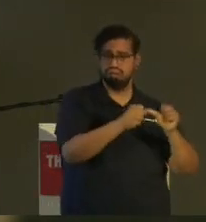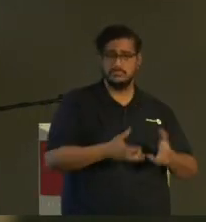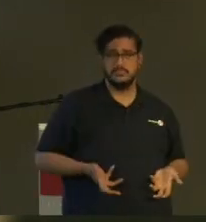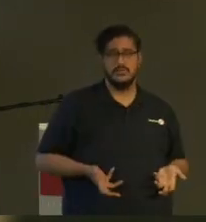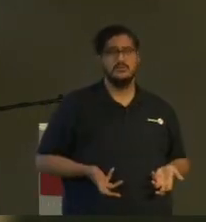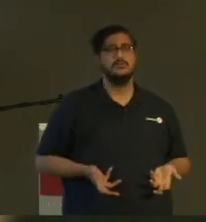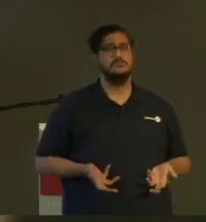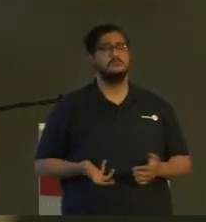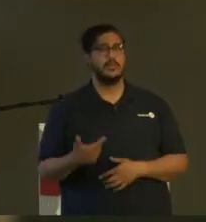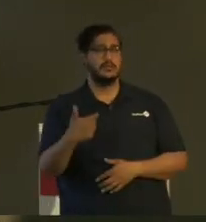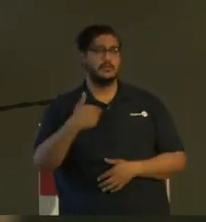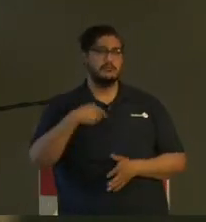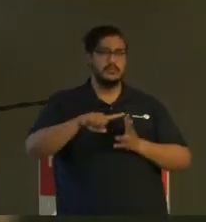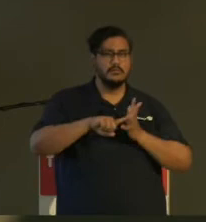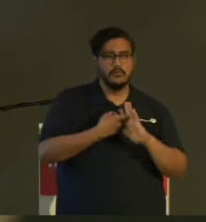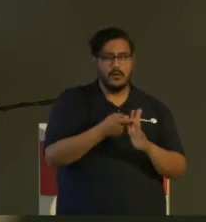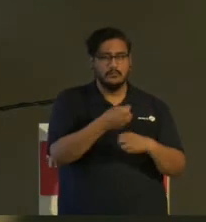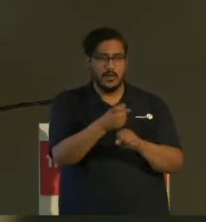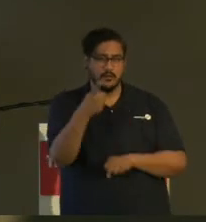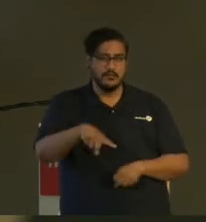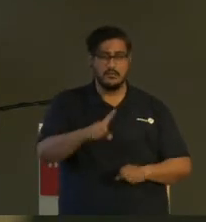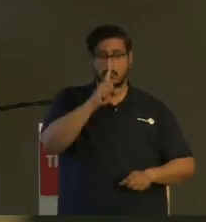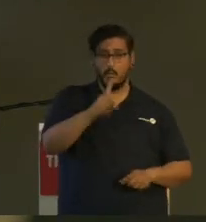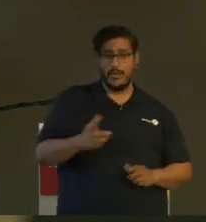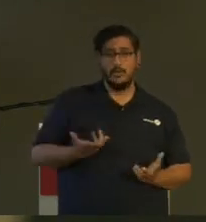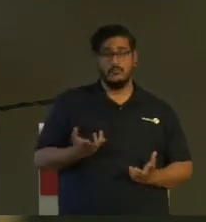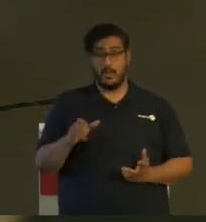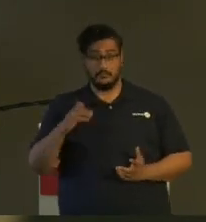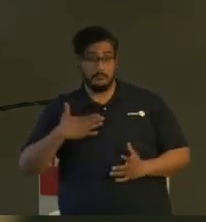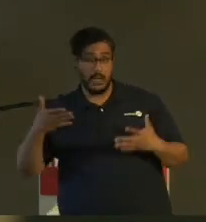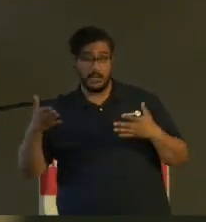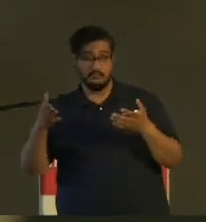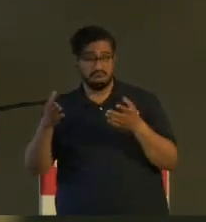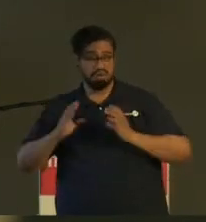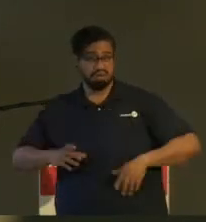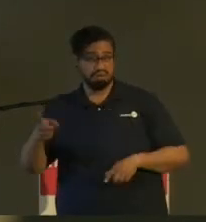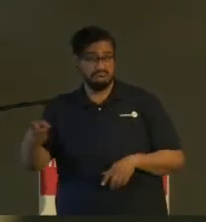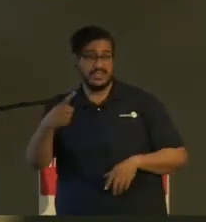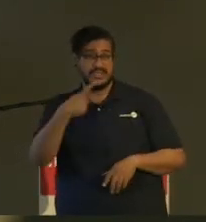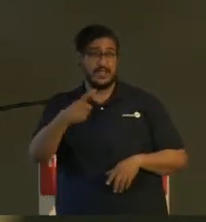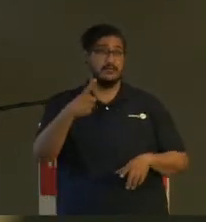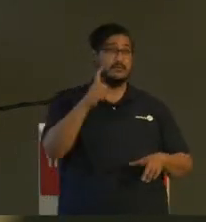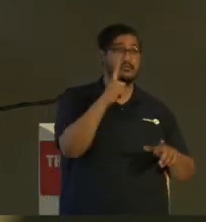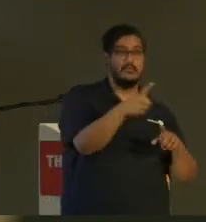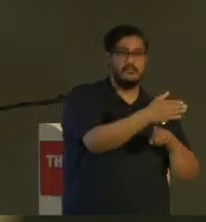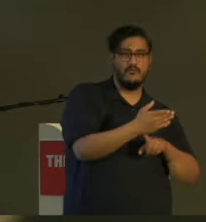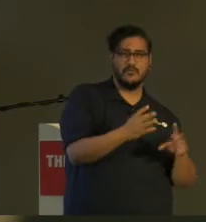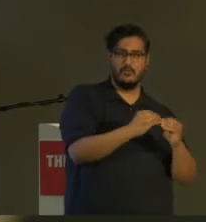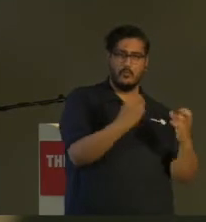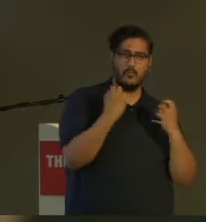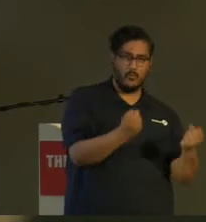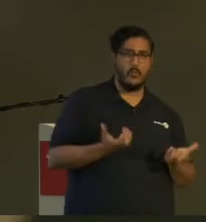Comencé criando guppies reales. Los de la tienda me aseguraron que se trataba de los peces más resistentes